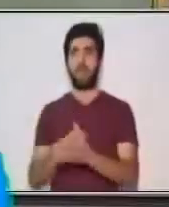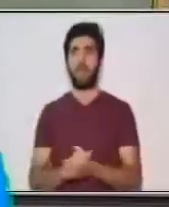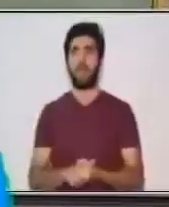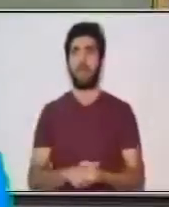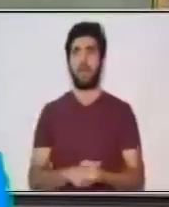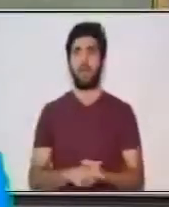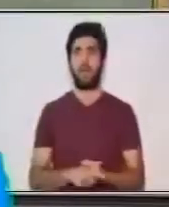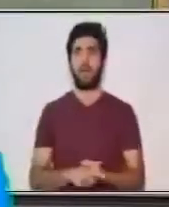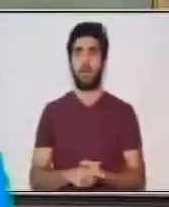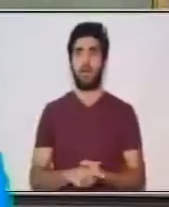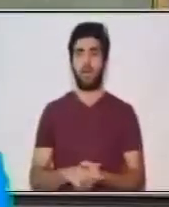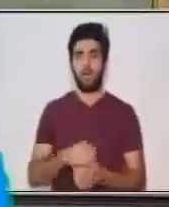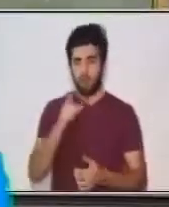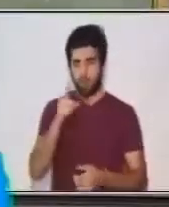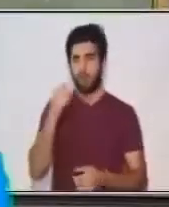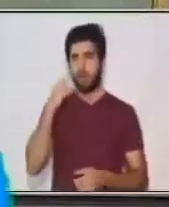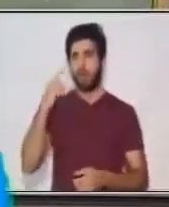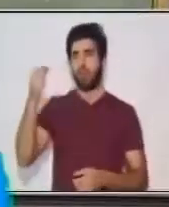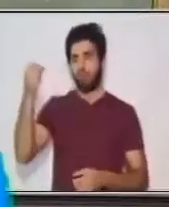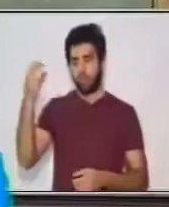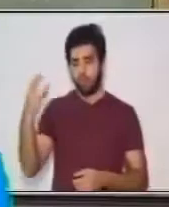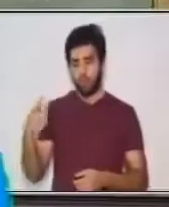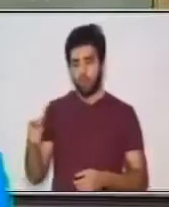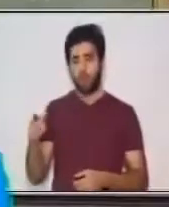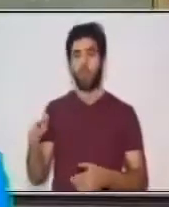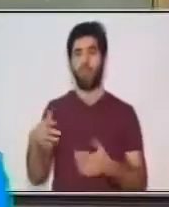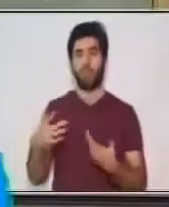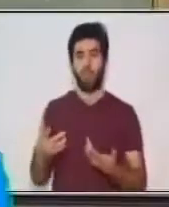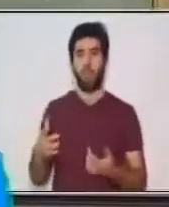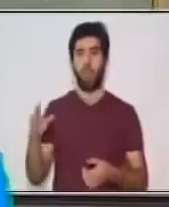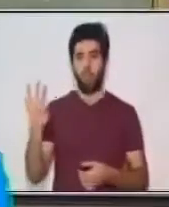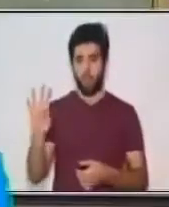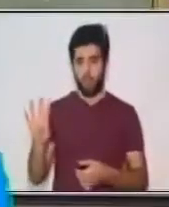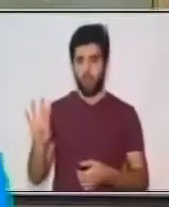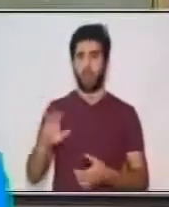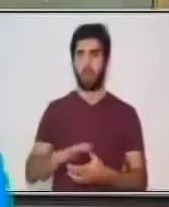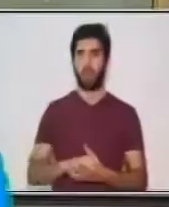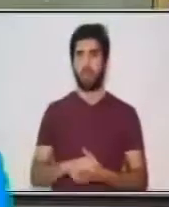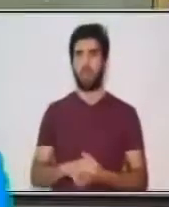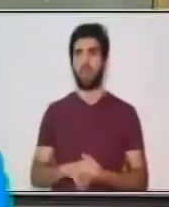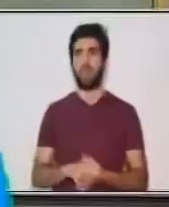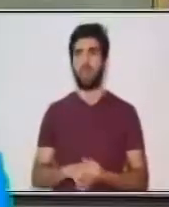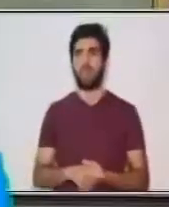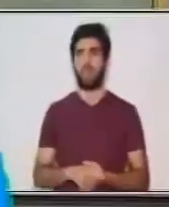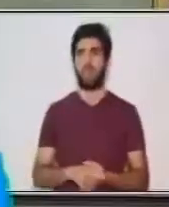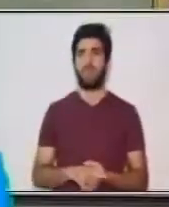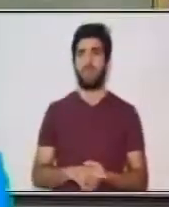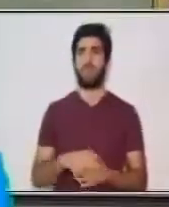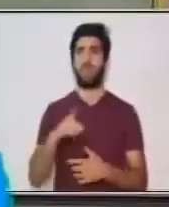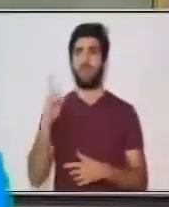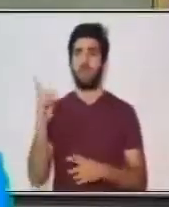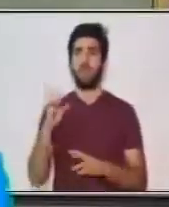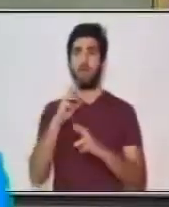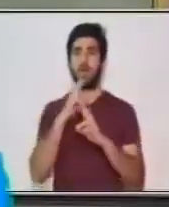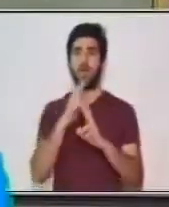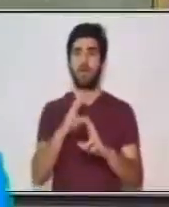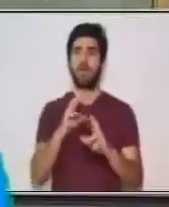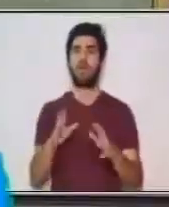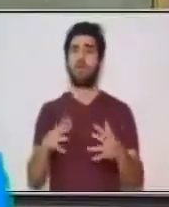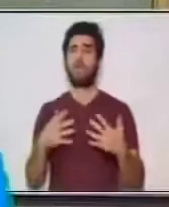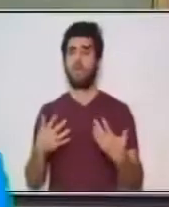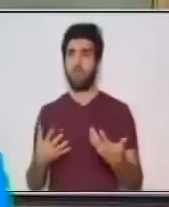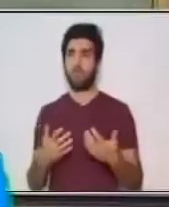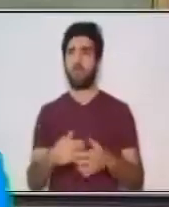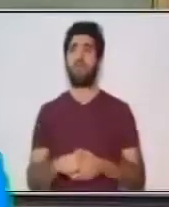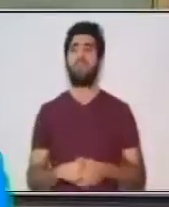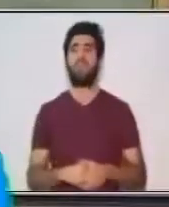¿Cuál sería? Escríbelo tú en tu cuaderno. Más 4, correctamente. ¿Y el resultado cuál tendría que ser?